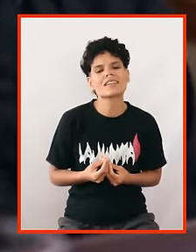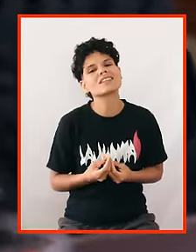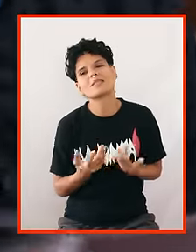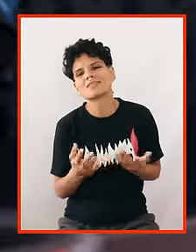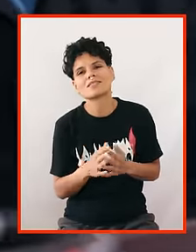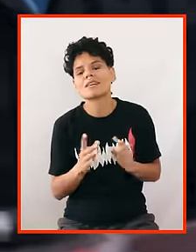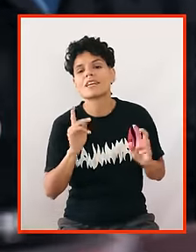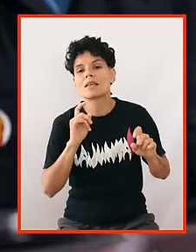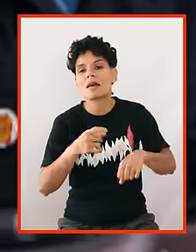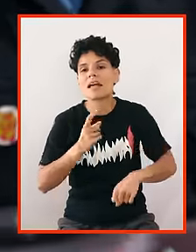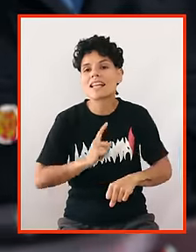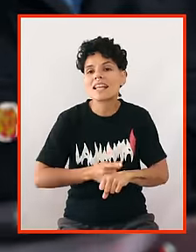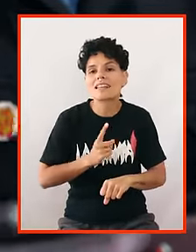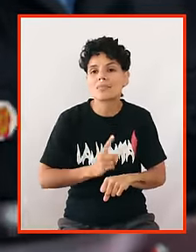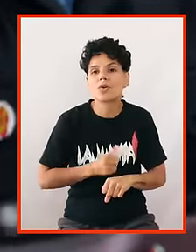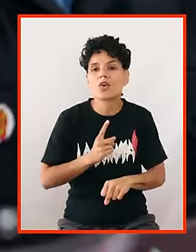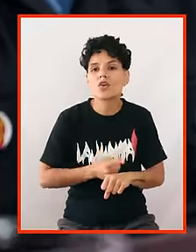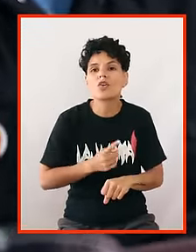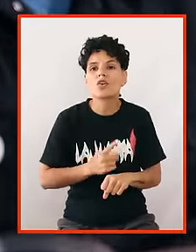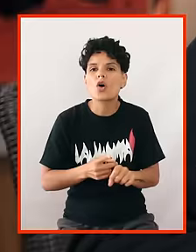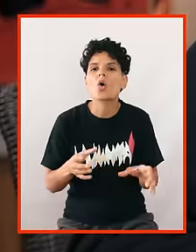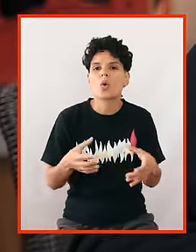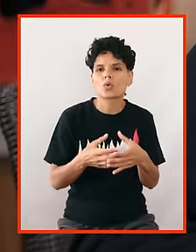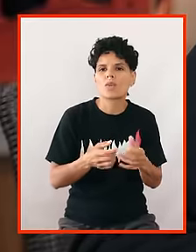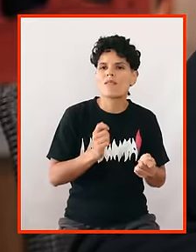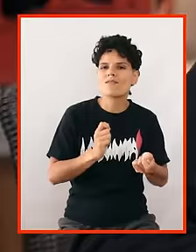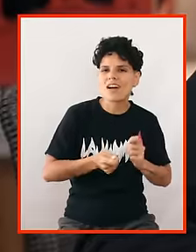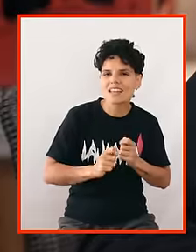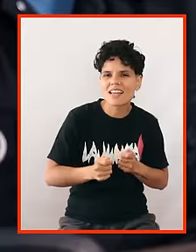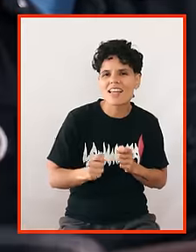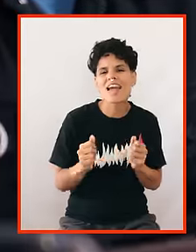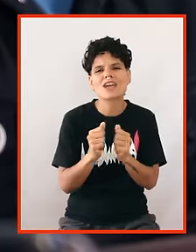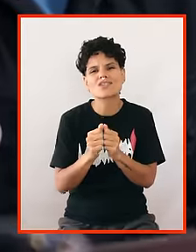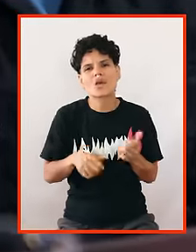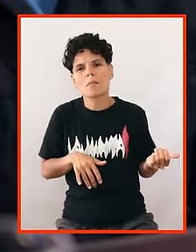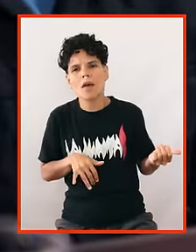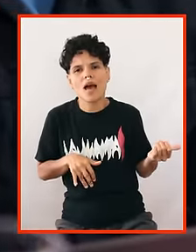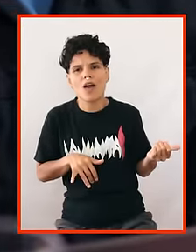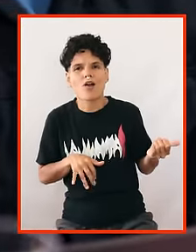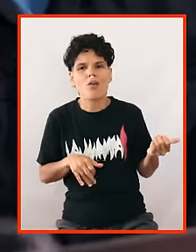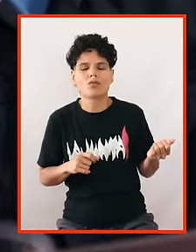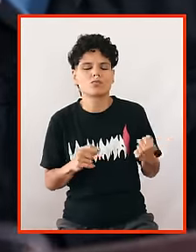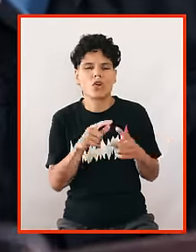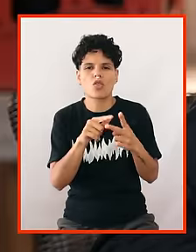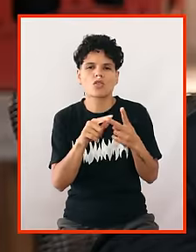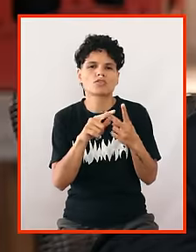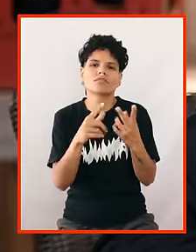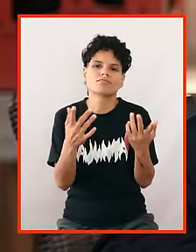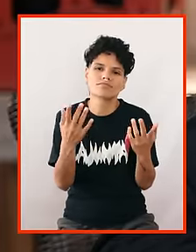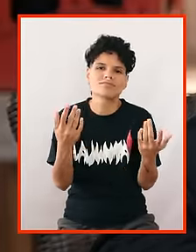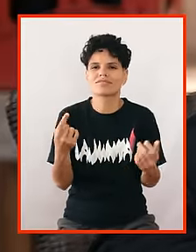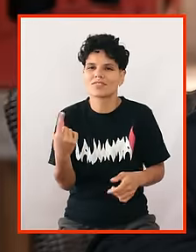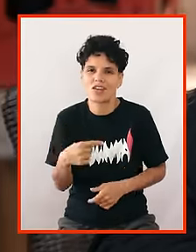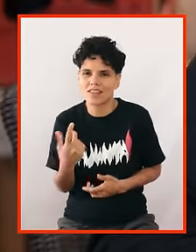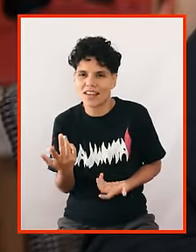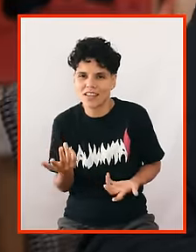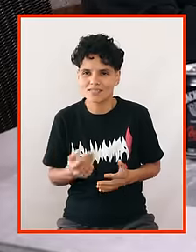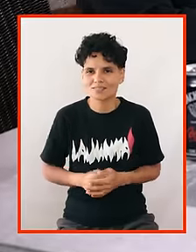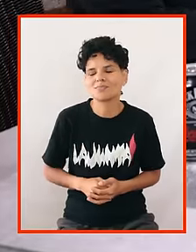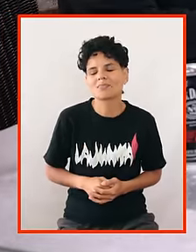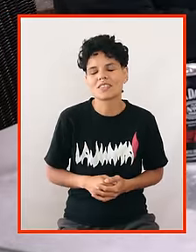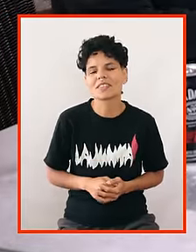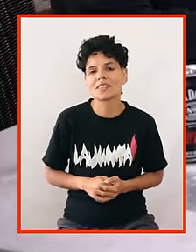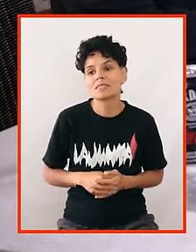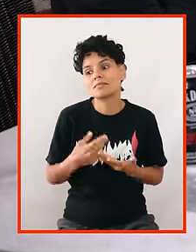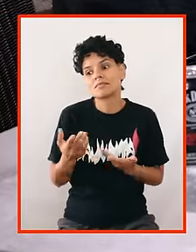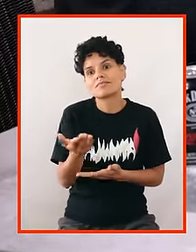que la base rítmica siempre va junta. Entonces, eso. Donde va baterista, va bajista. Va bajista, claro. Pero maravilloso. Bueno,